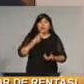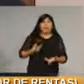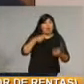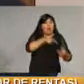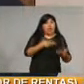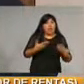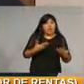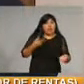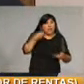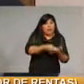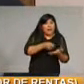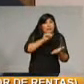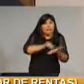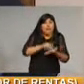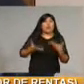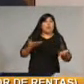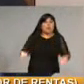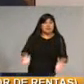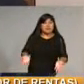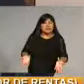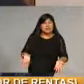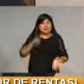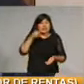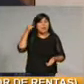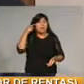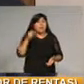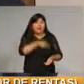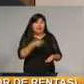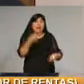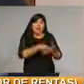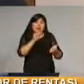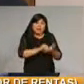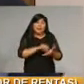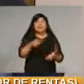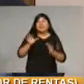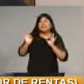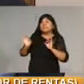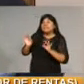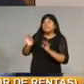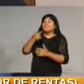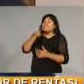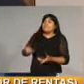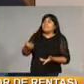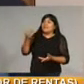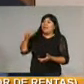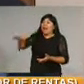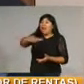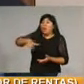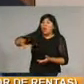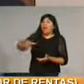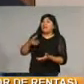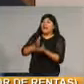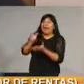estando en la titularidad en cabeza digamos de sus posee dos y dos de sus dueños para que haya un cambio de